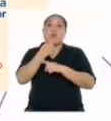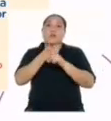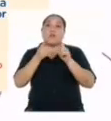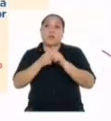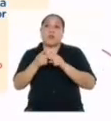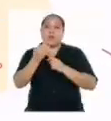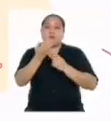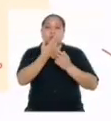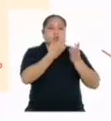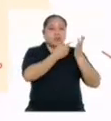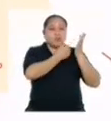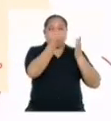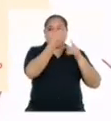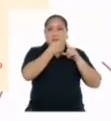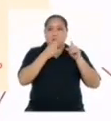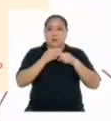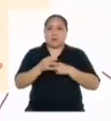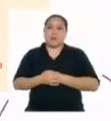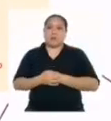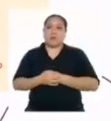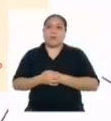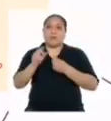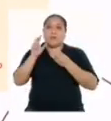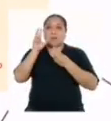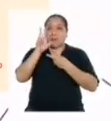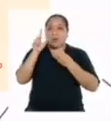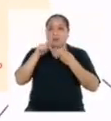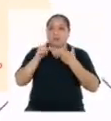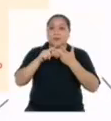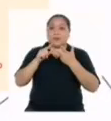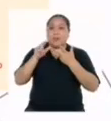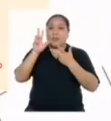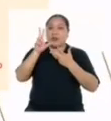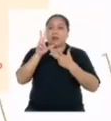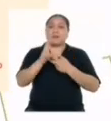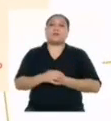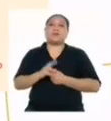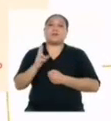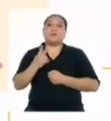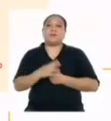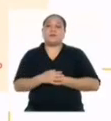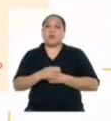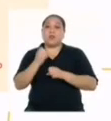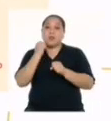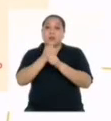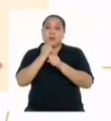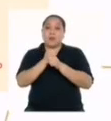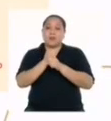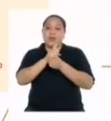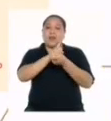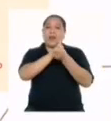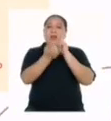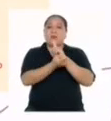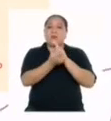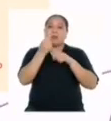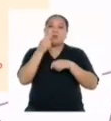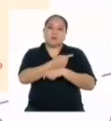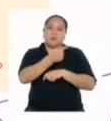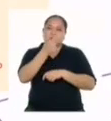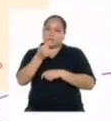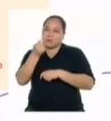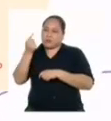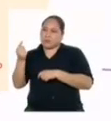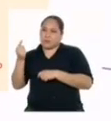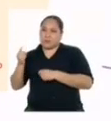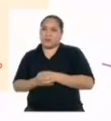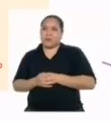algún marcador llamativo. 3. Los trabajos deben cambiarse periódicamente. Por ello,